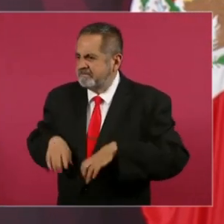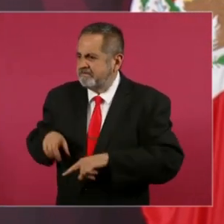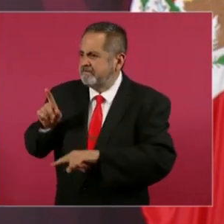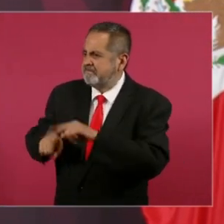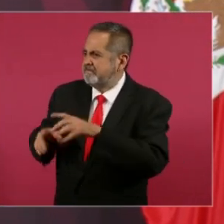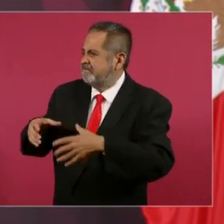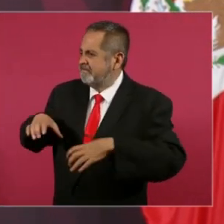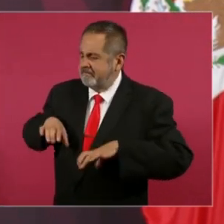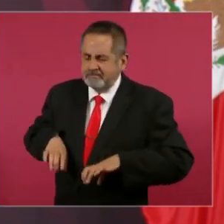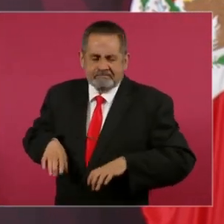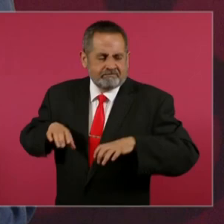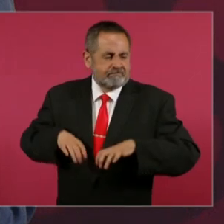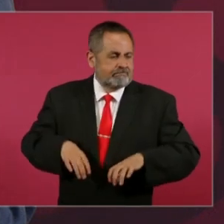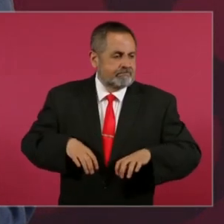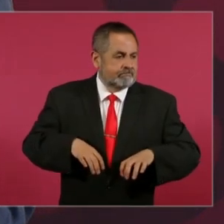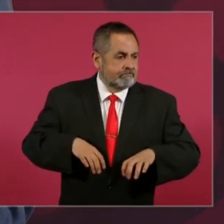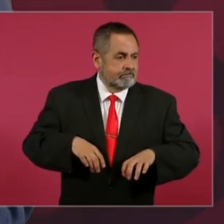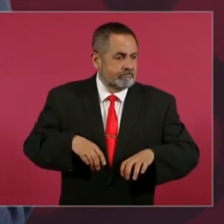ahora estén molestos